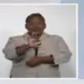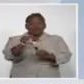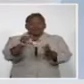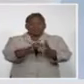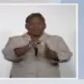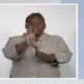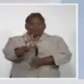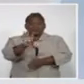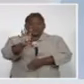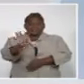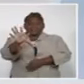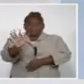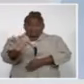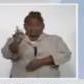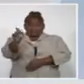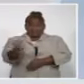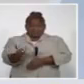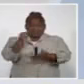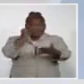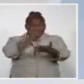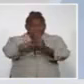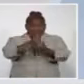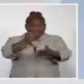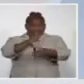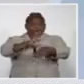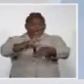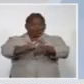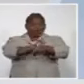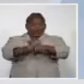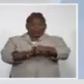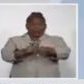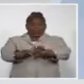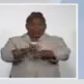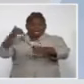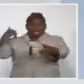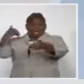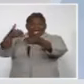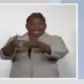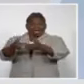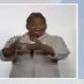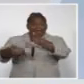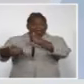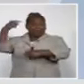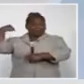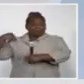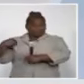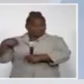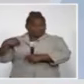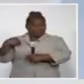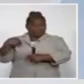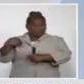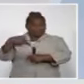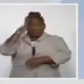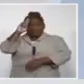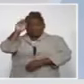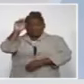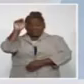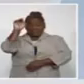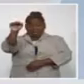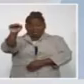88.445 pacientes que se han diagnosticado con la enfermedad hasta el día de ayer, se mantienen ingresados activos